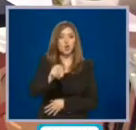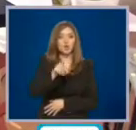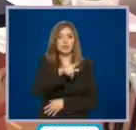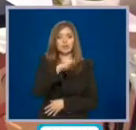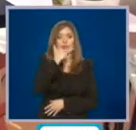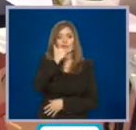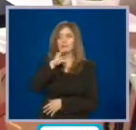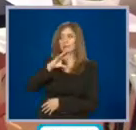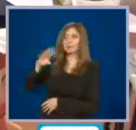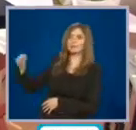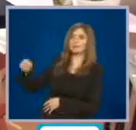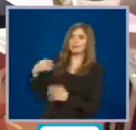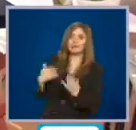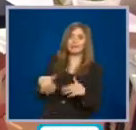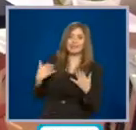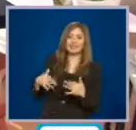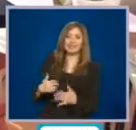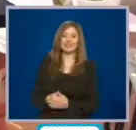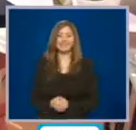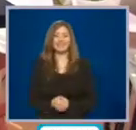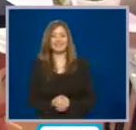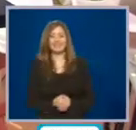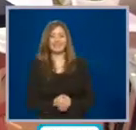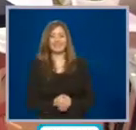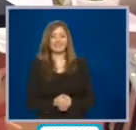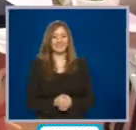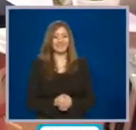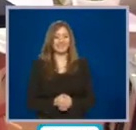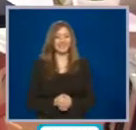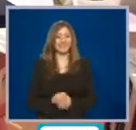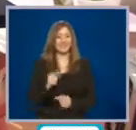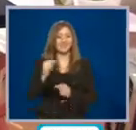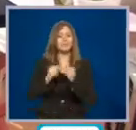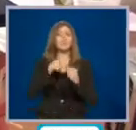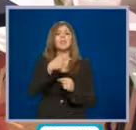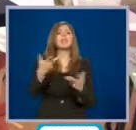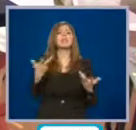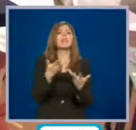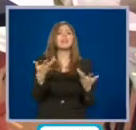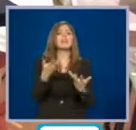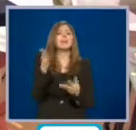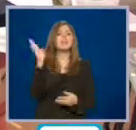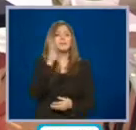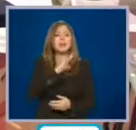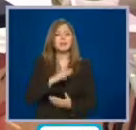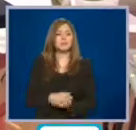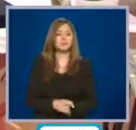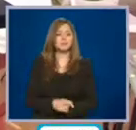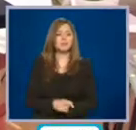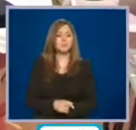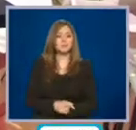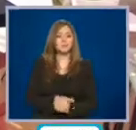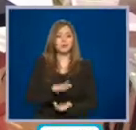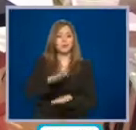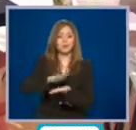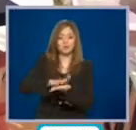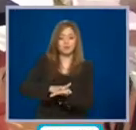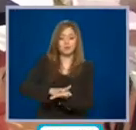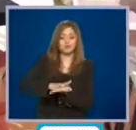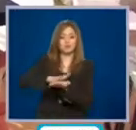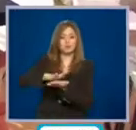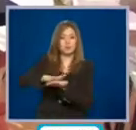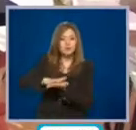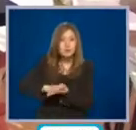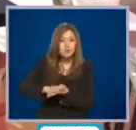Enrique, muy bien. Váyase. Vaya para su casa. Ya. Diario se ¿Qué aprende fue lo que algo. hizo mal para no ¿Qué hacerlo? hice? ¿Esto? Exacto, lo que